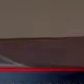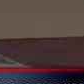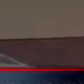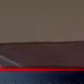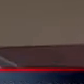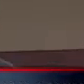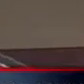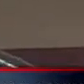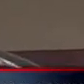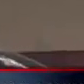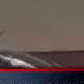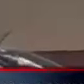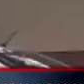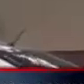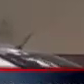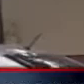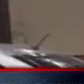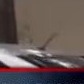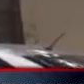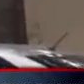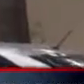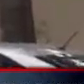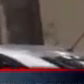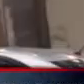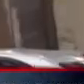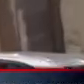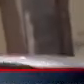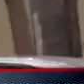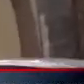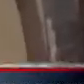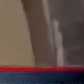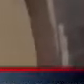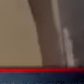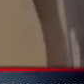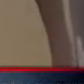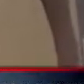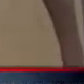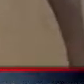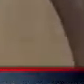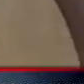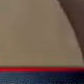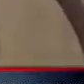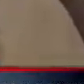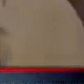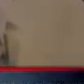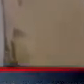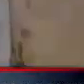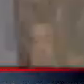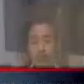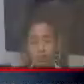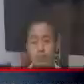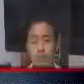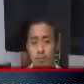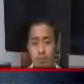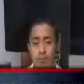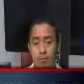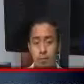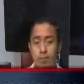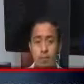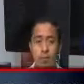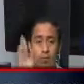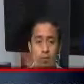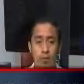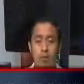proyectos y actividades, que declaren su fuente de financiamiento, cartera de proyecto, acorde a lo establecido por el MIGOP. La Asociación